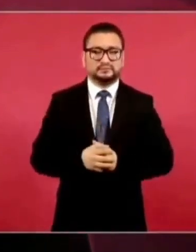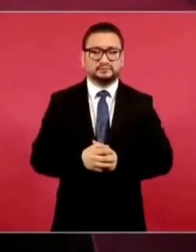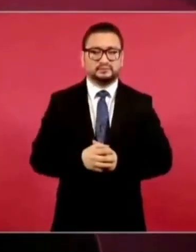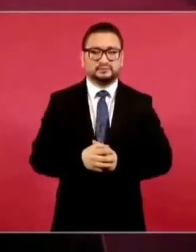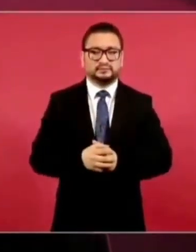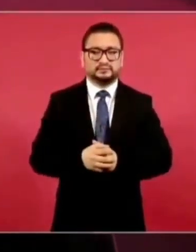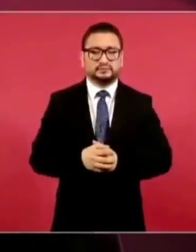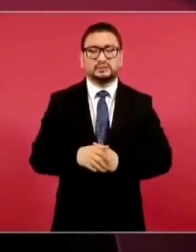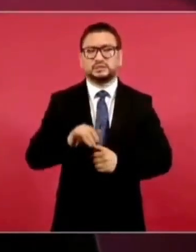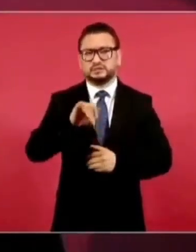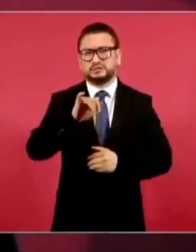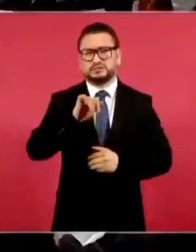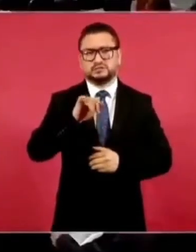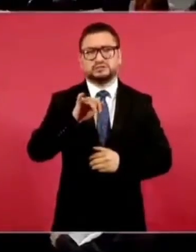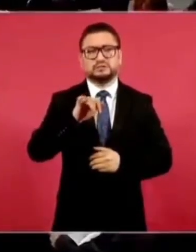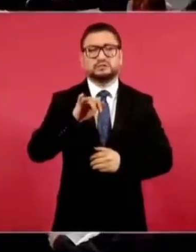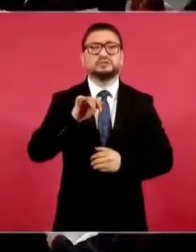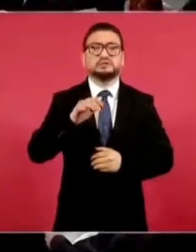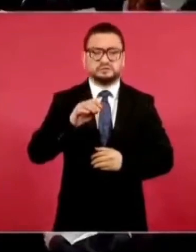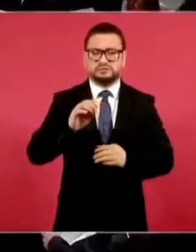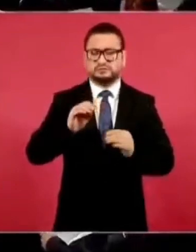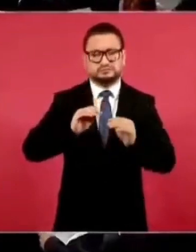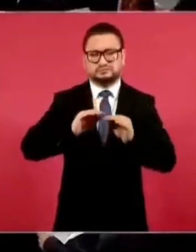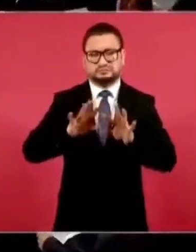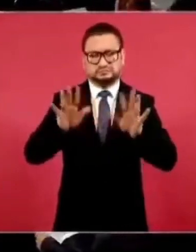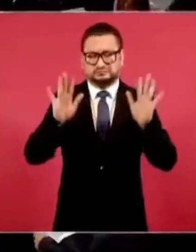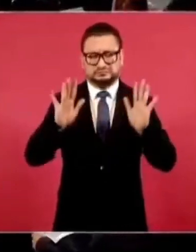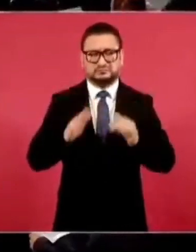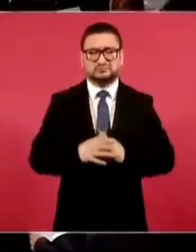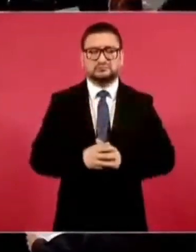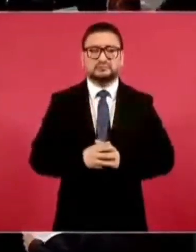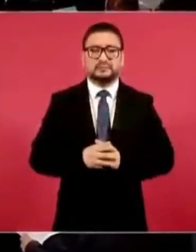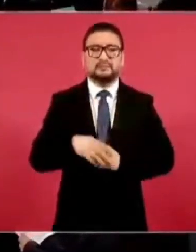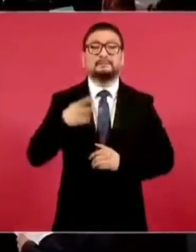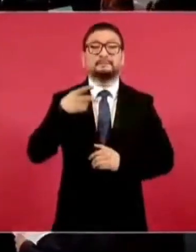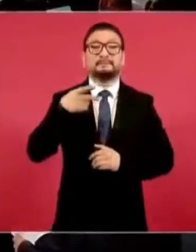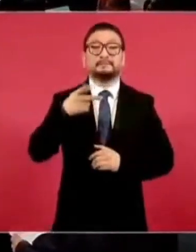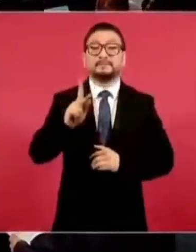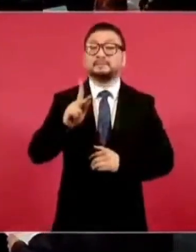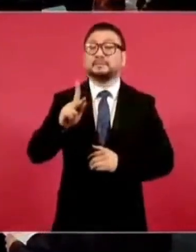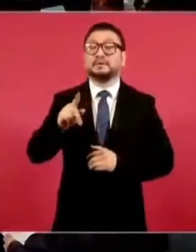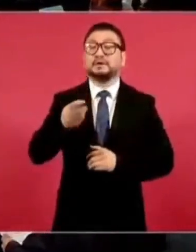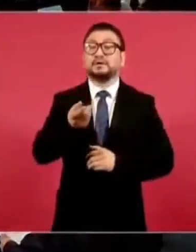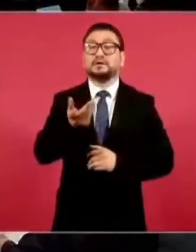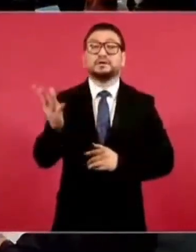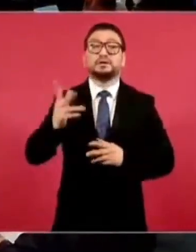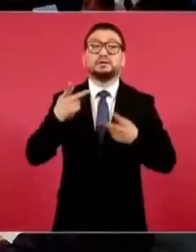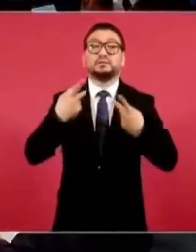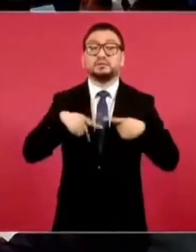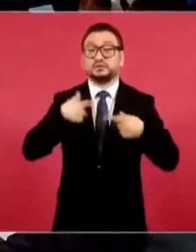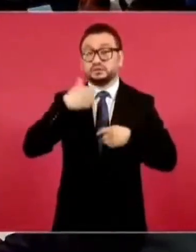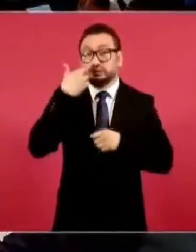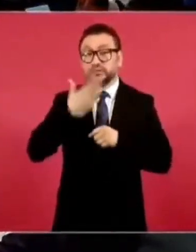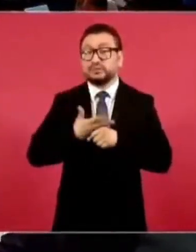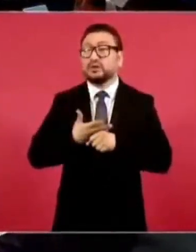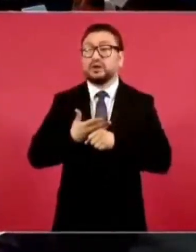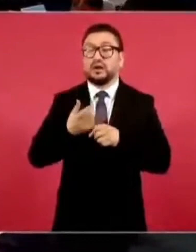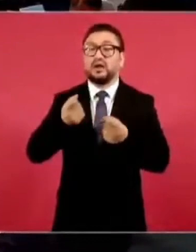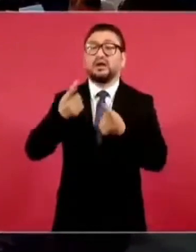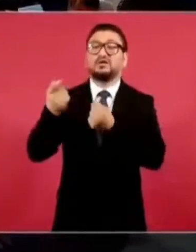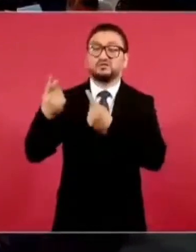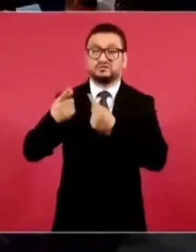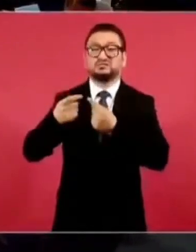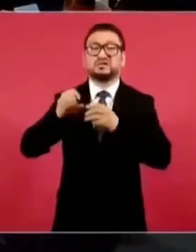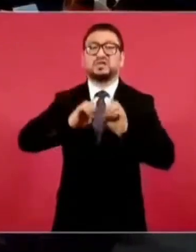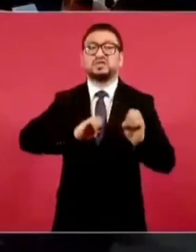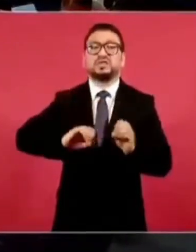Sí, sí, sí, para lo que sea, pero dejaron en libertad a responsables. Y